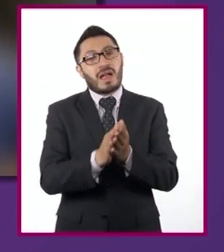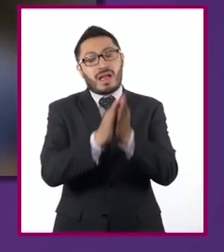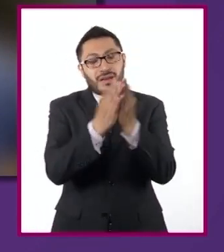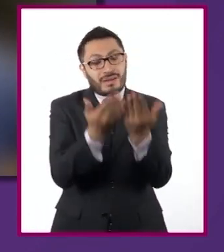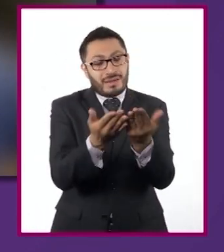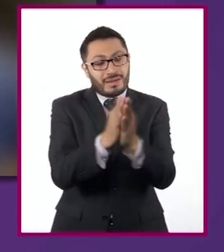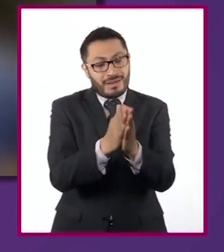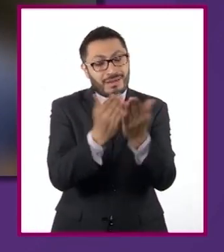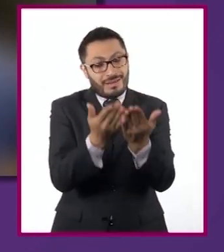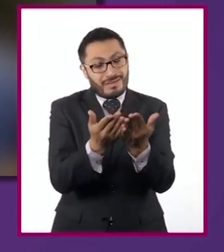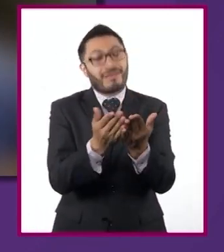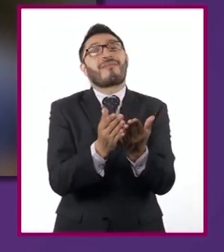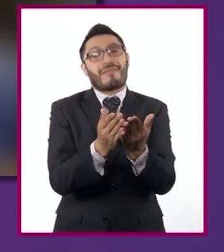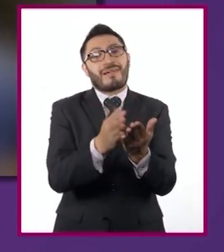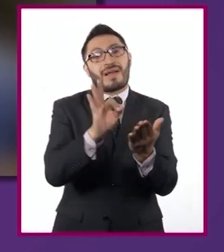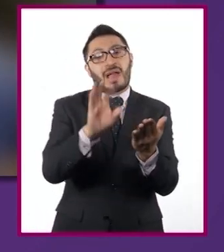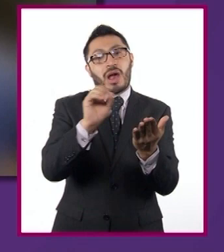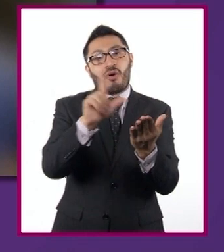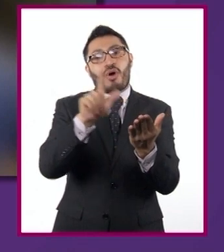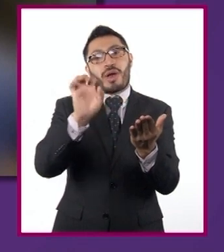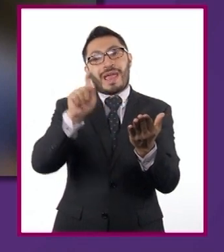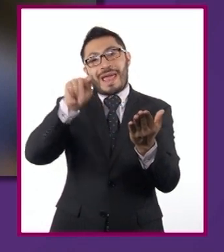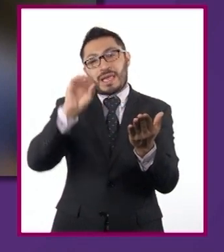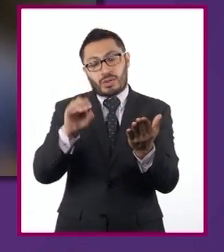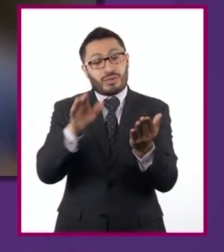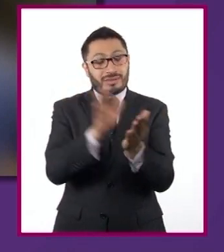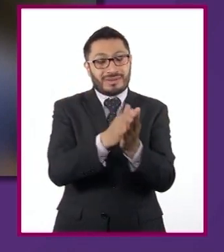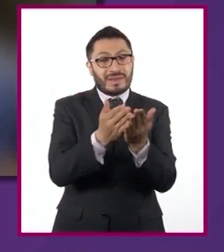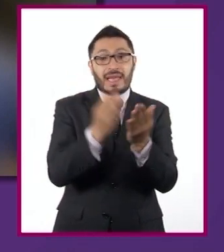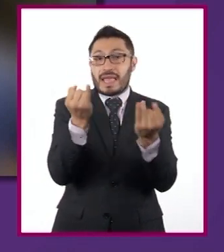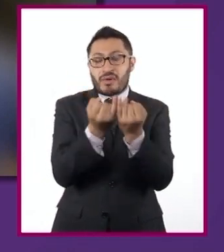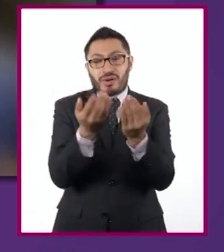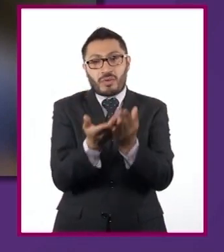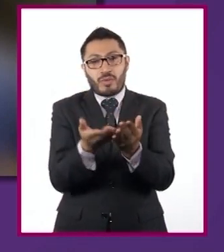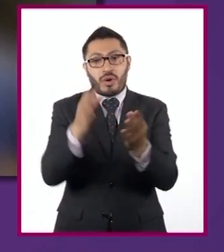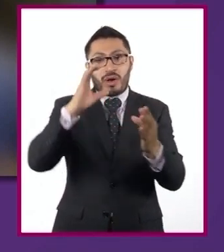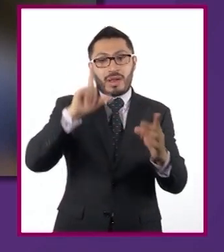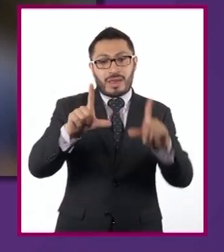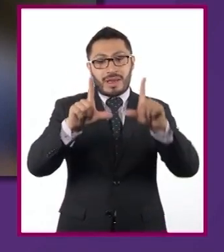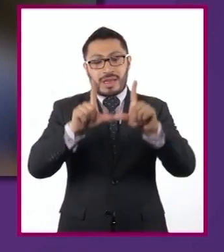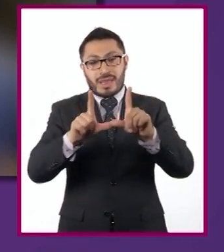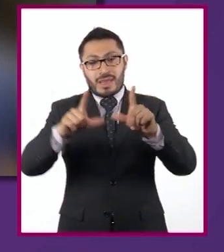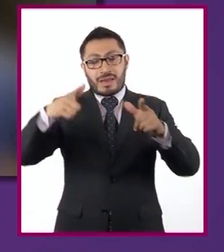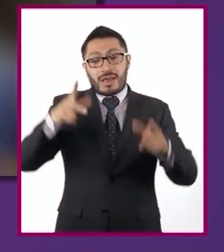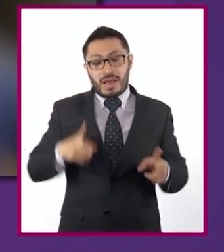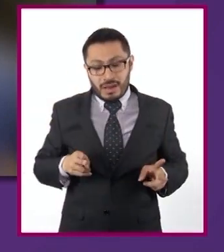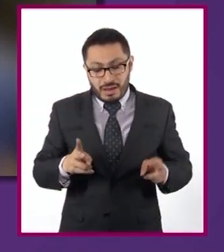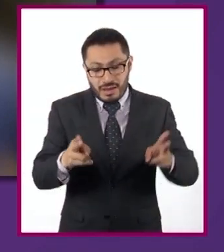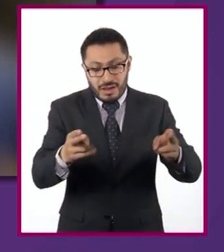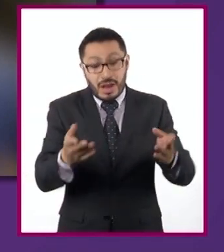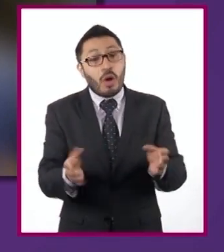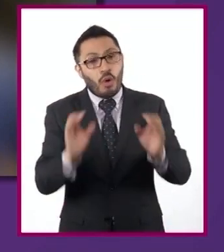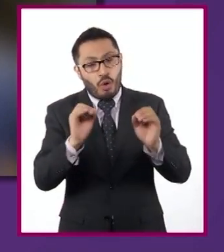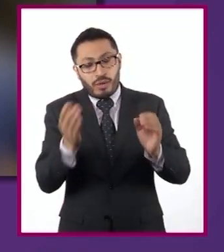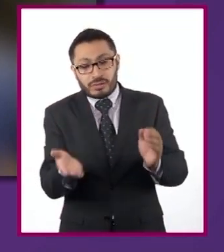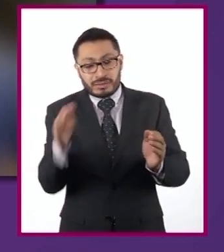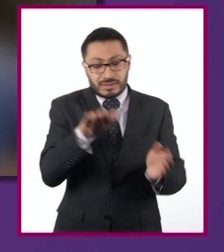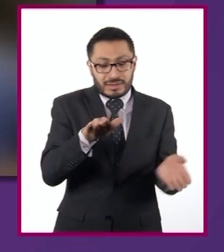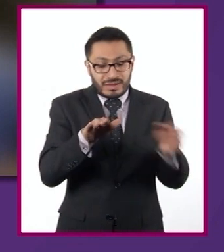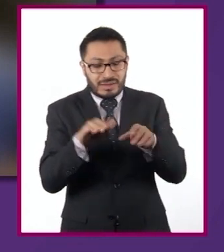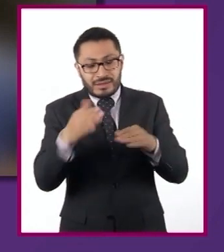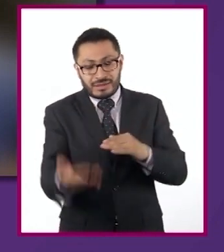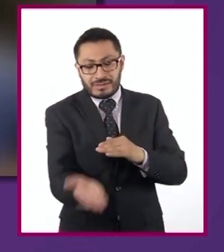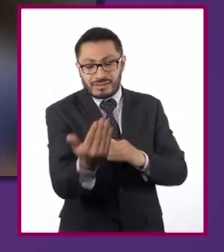en un folleto. También puedo convertirla en un cubo cortándola o doblándola de la